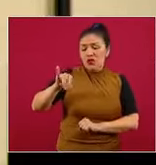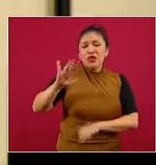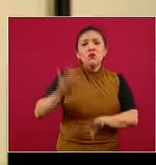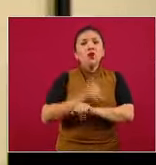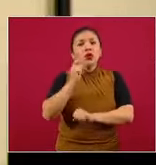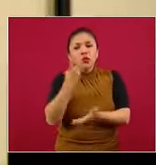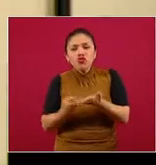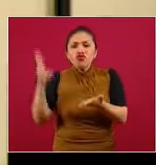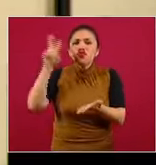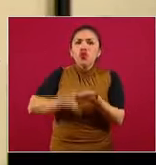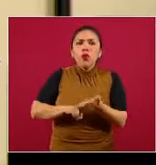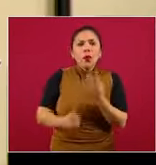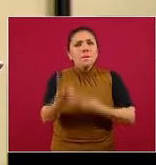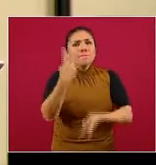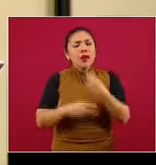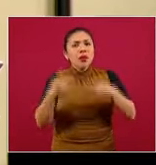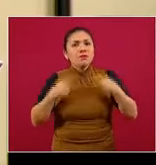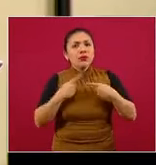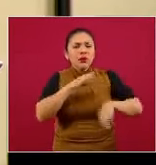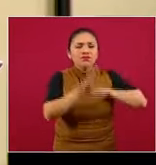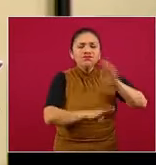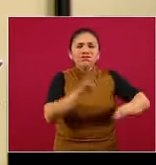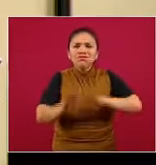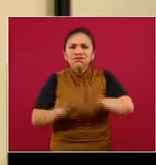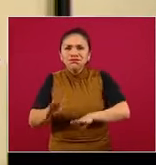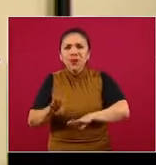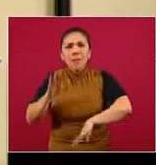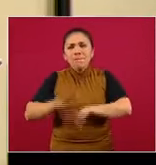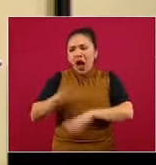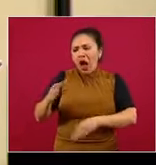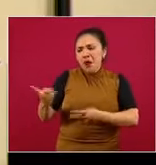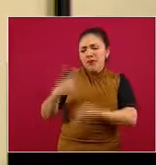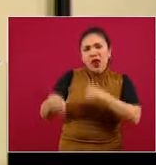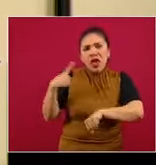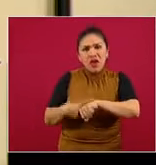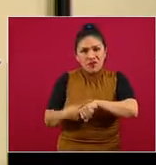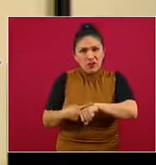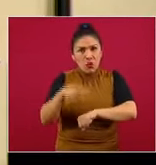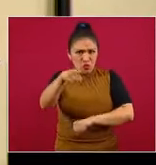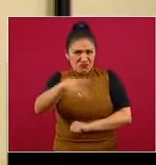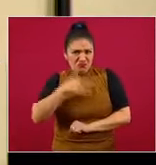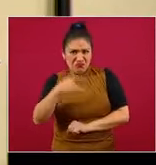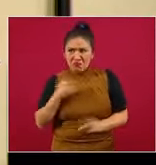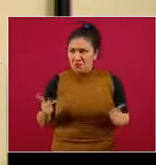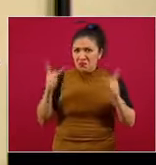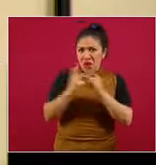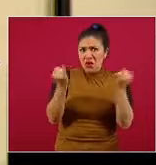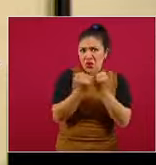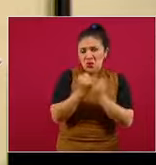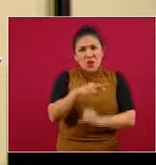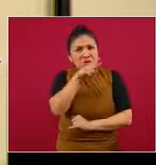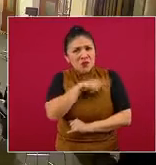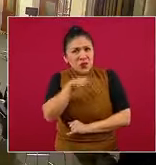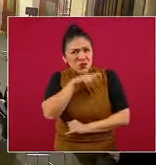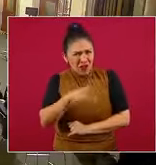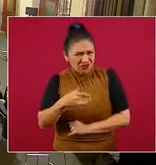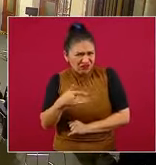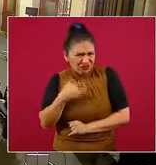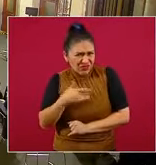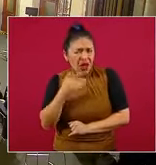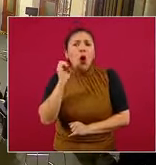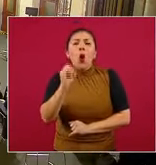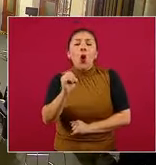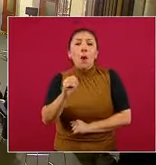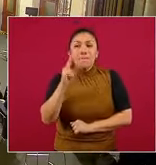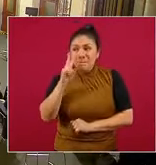se duplicaron el número de funciones y de casos. ¿Comparten esta misma preocupación de la OMS por estas cifras? Y si ante este